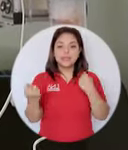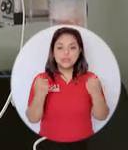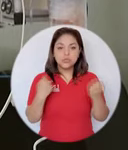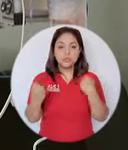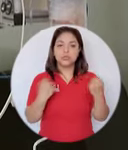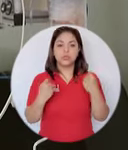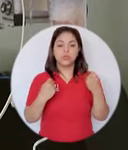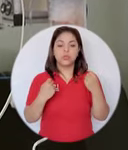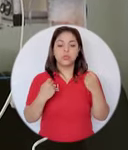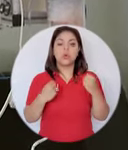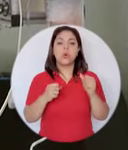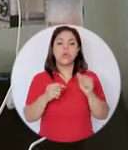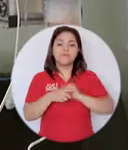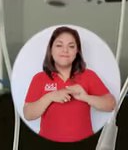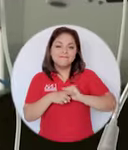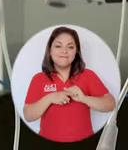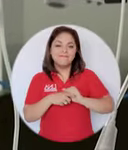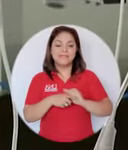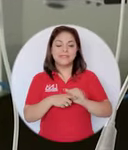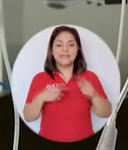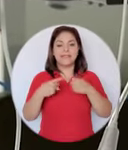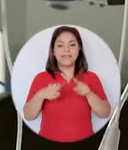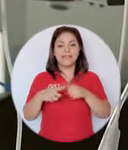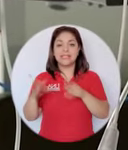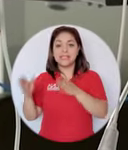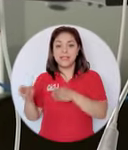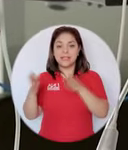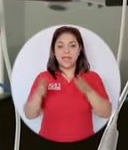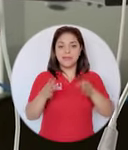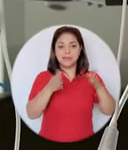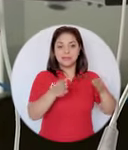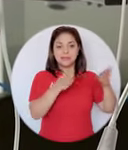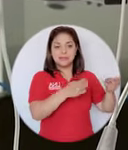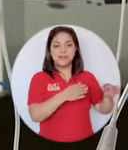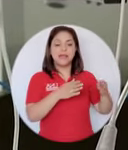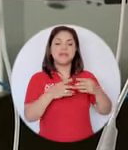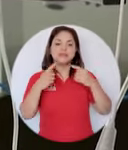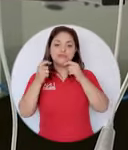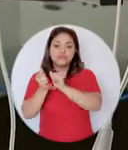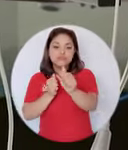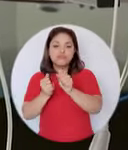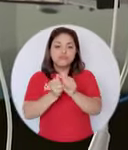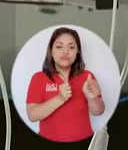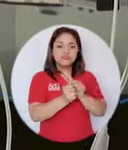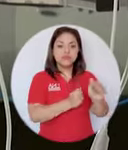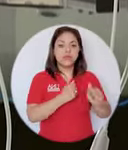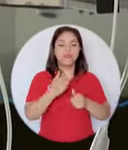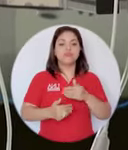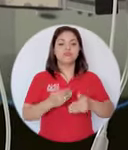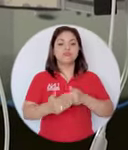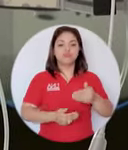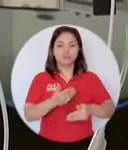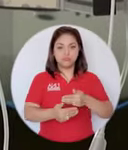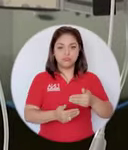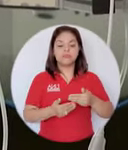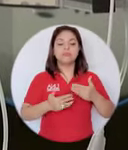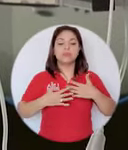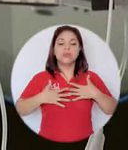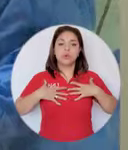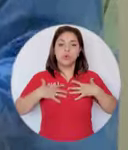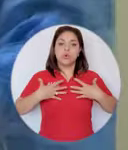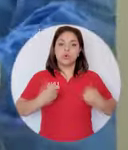¿verdad? Con los ejercicios, con las distintas etapas que fueron pues me